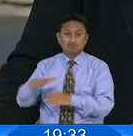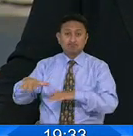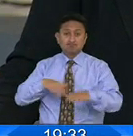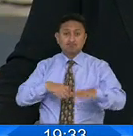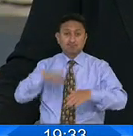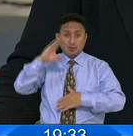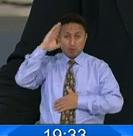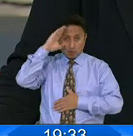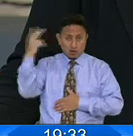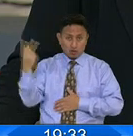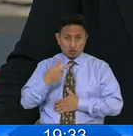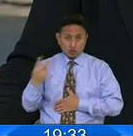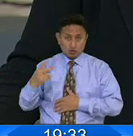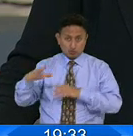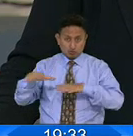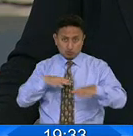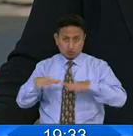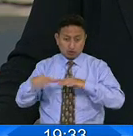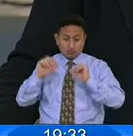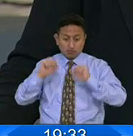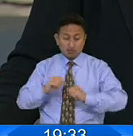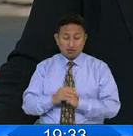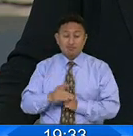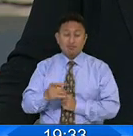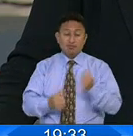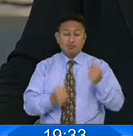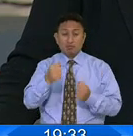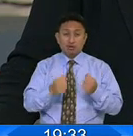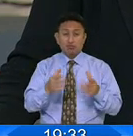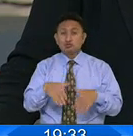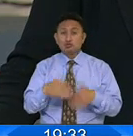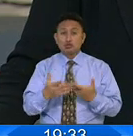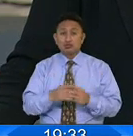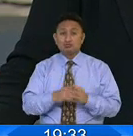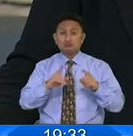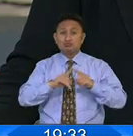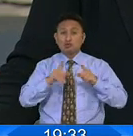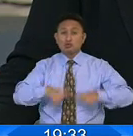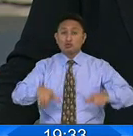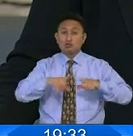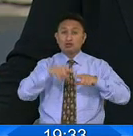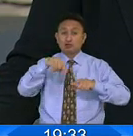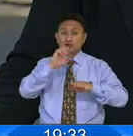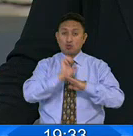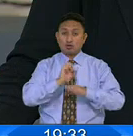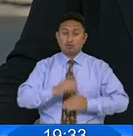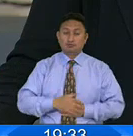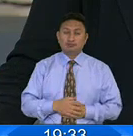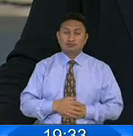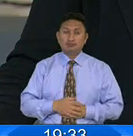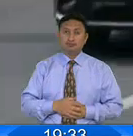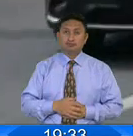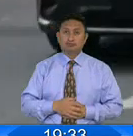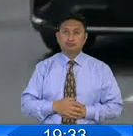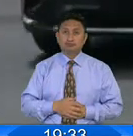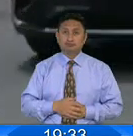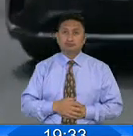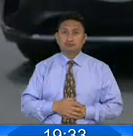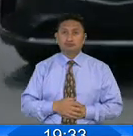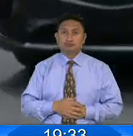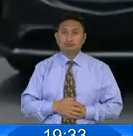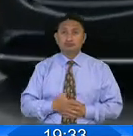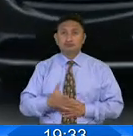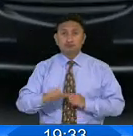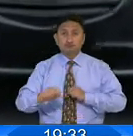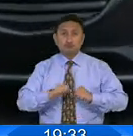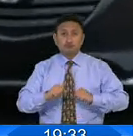policial de ambas naciones permitió ubicar a los automotores en distintas ciudades ecuatorianas. Trabajos de